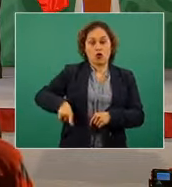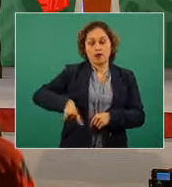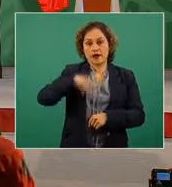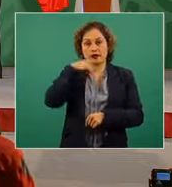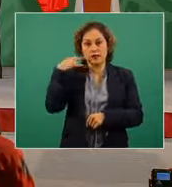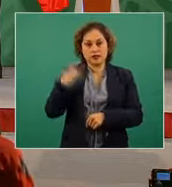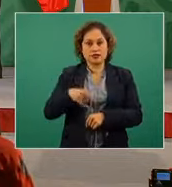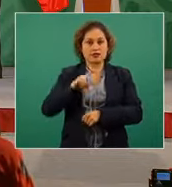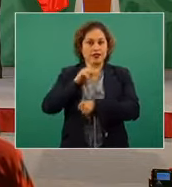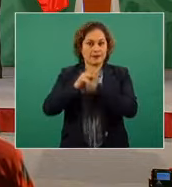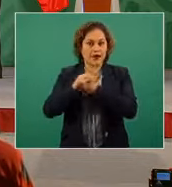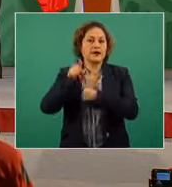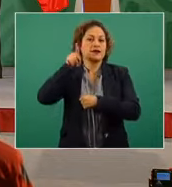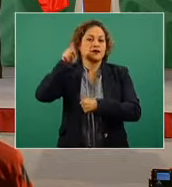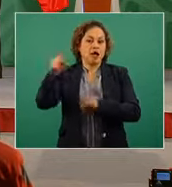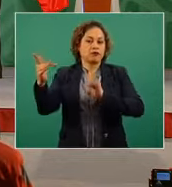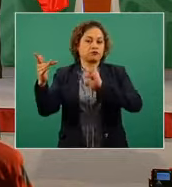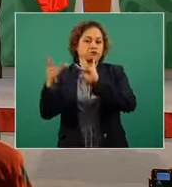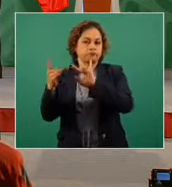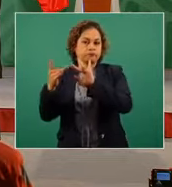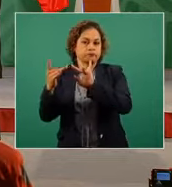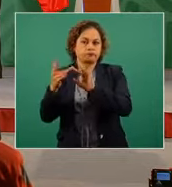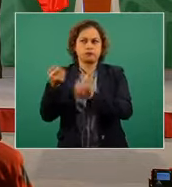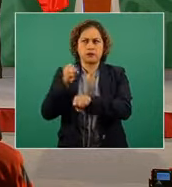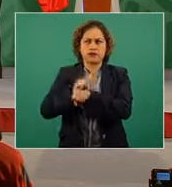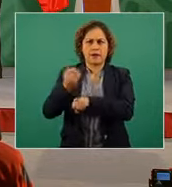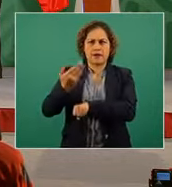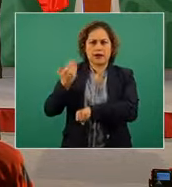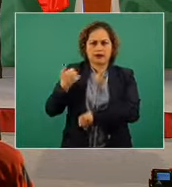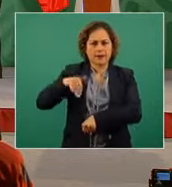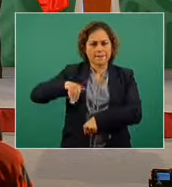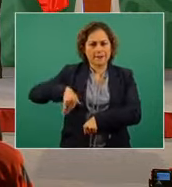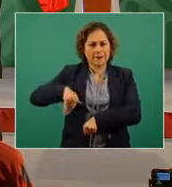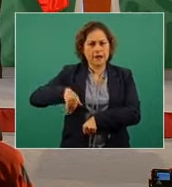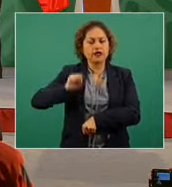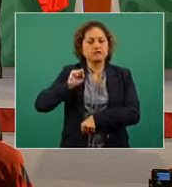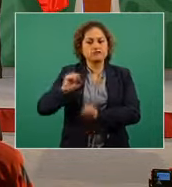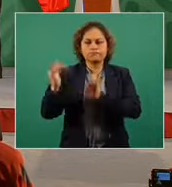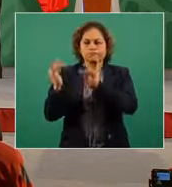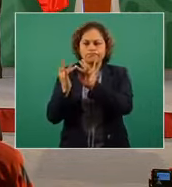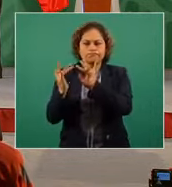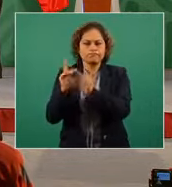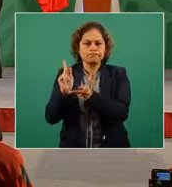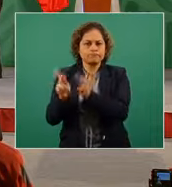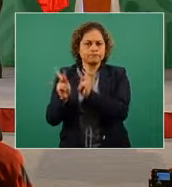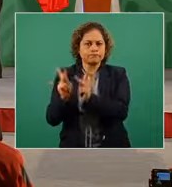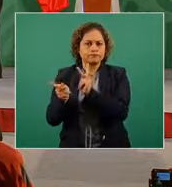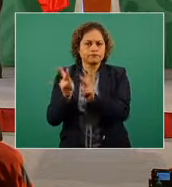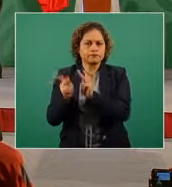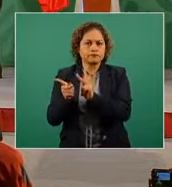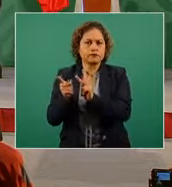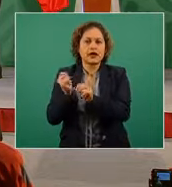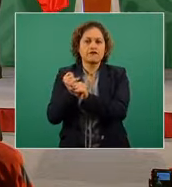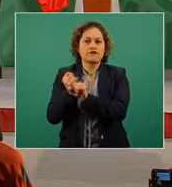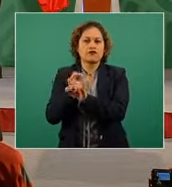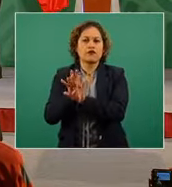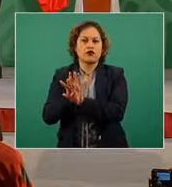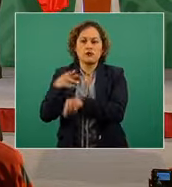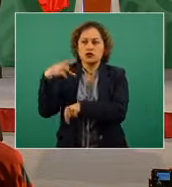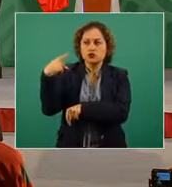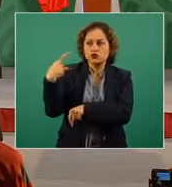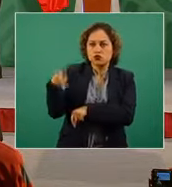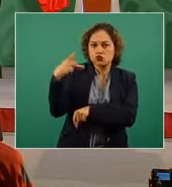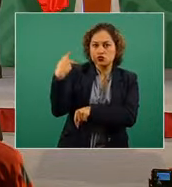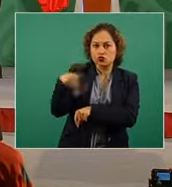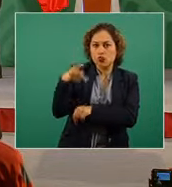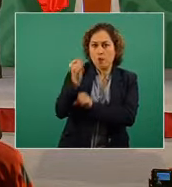semana pasada, bueno, varios, pero el último muy reciente, en donde se comparte la información, la experiencia de